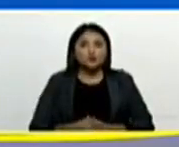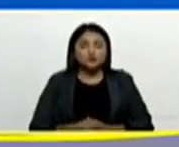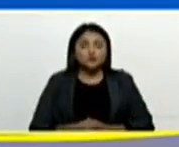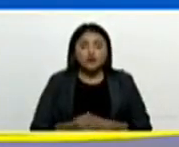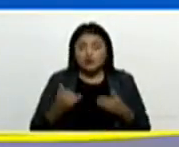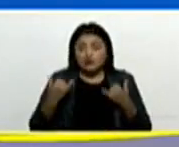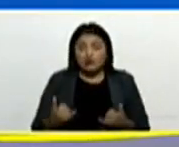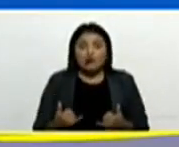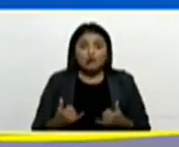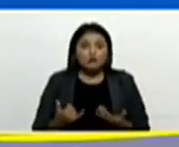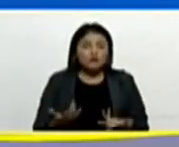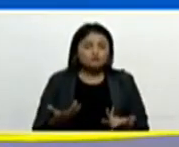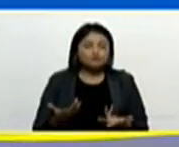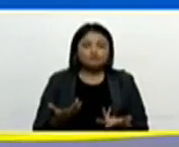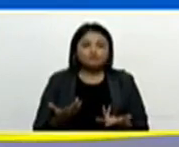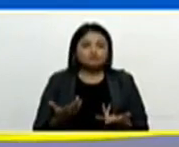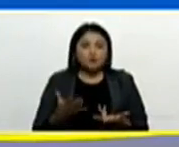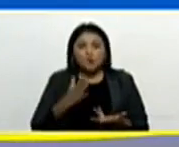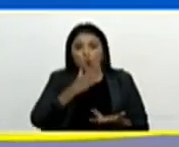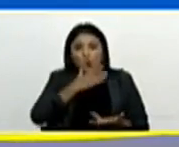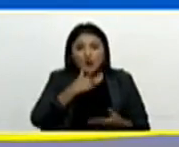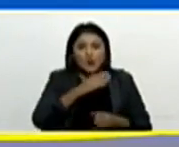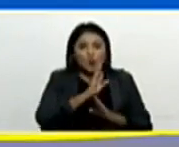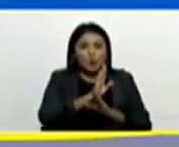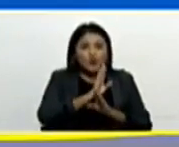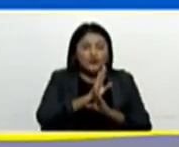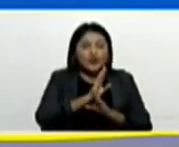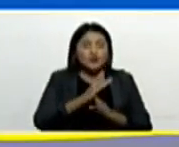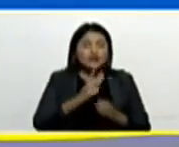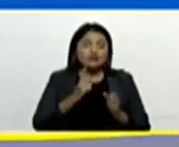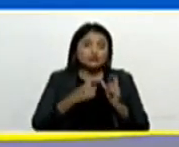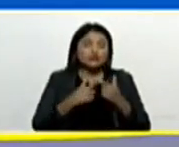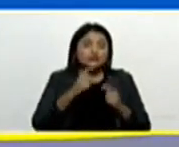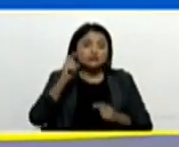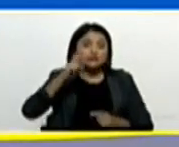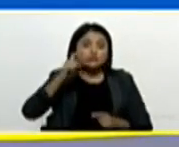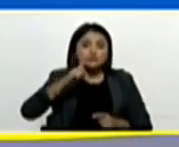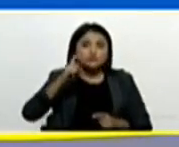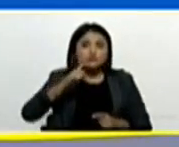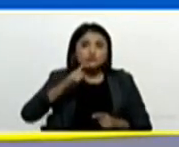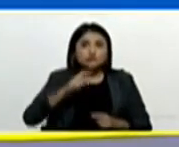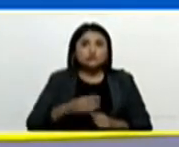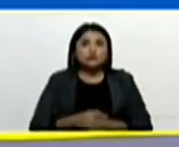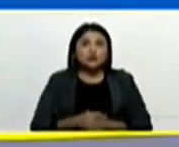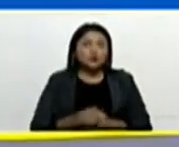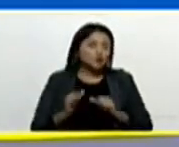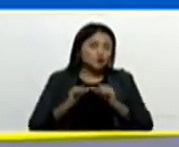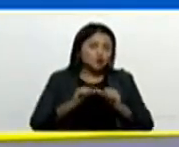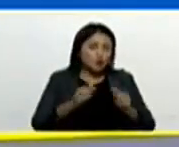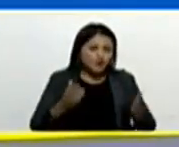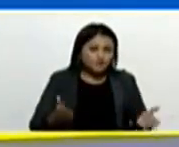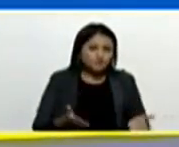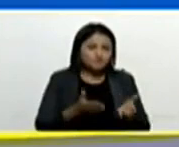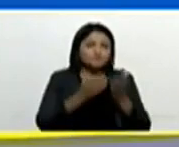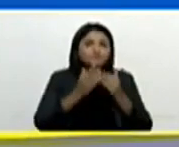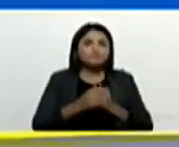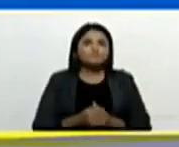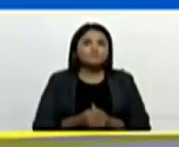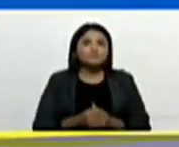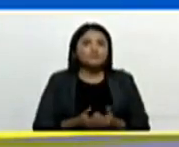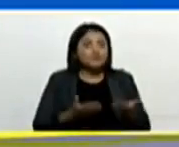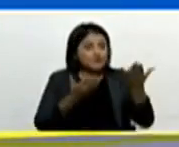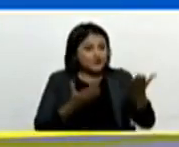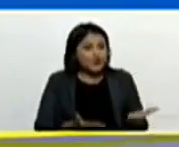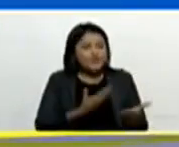encuentra desprotegida y que hoy por hoy tiene grandes esperanzas cifradas en ellos. ¿Cómo no, por lo tanto, comandante